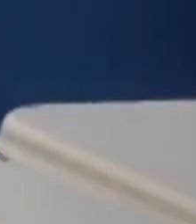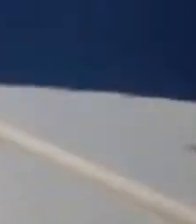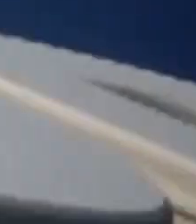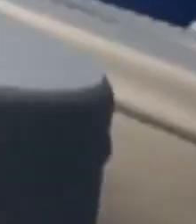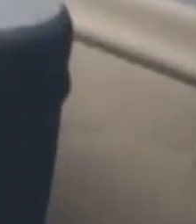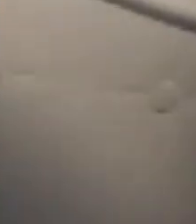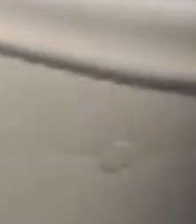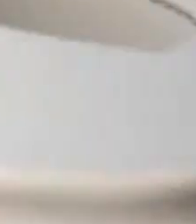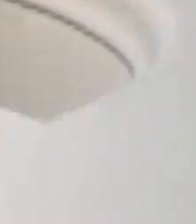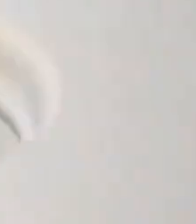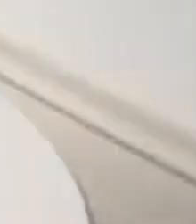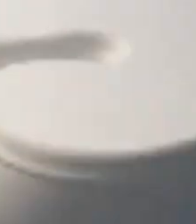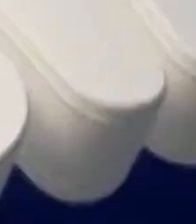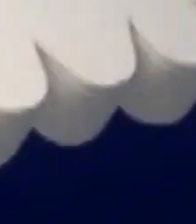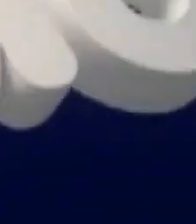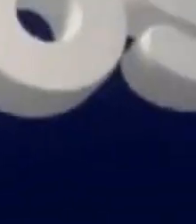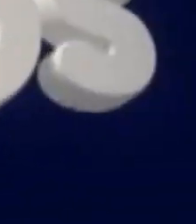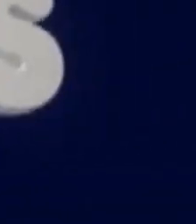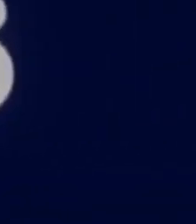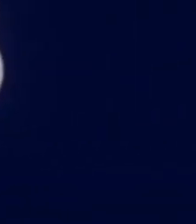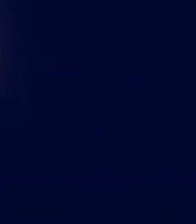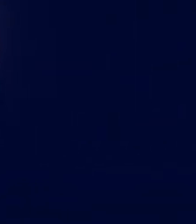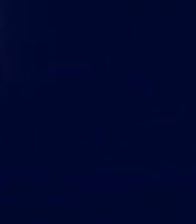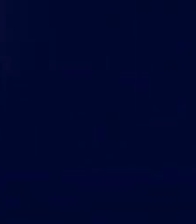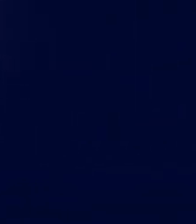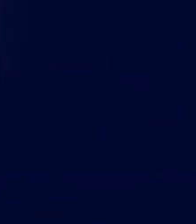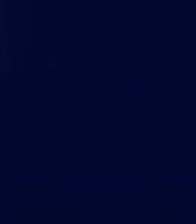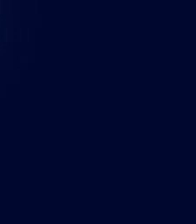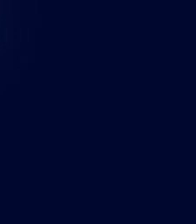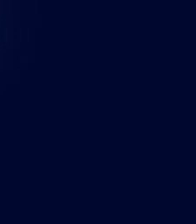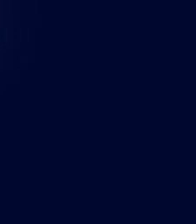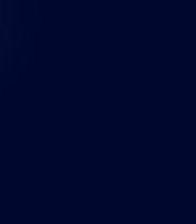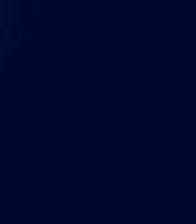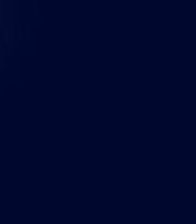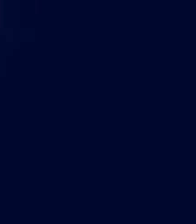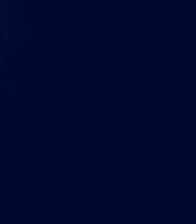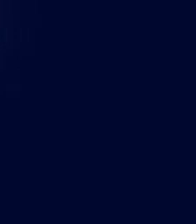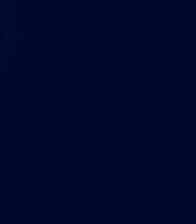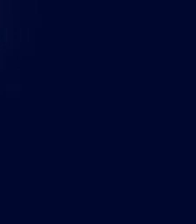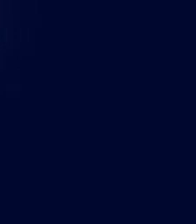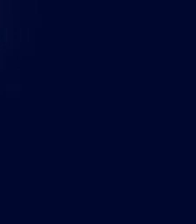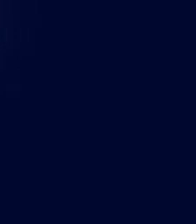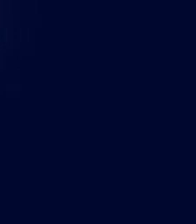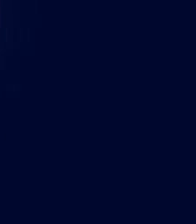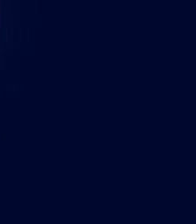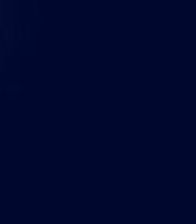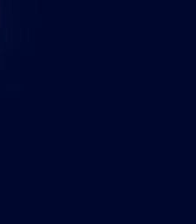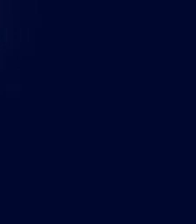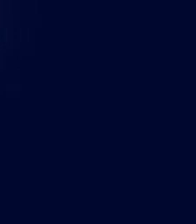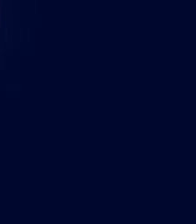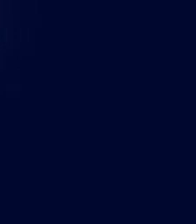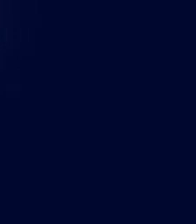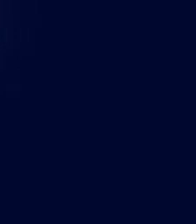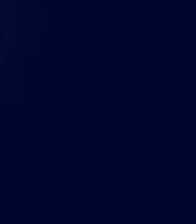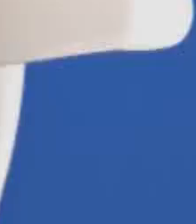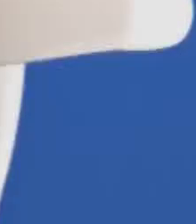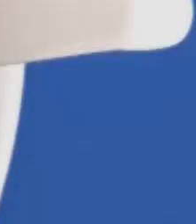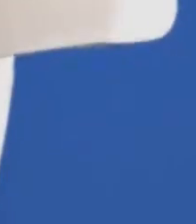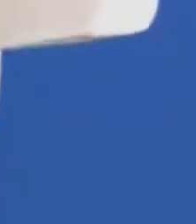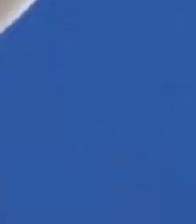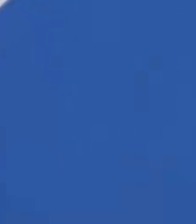¿Y usted? ¿Cómo durmió anoche? ¡Comodísimos! Colchones comodísimos para dormir profundamente.